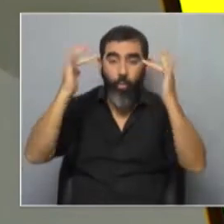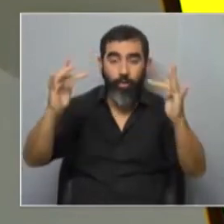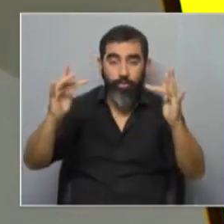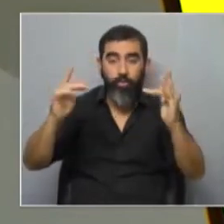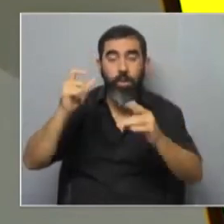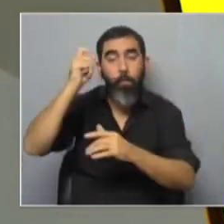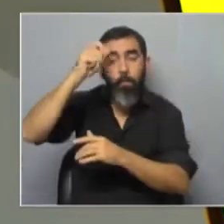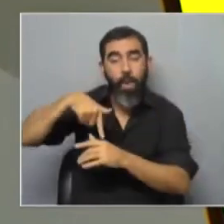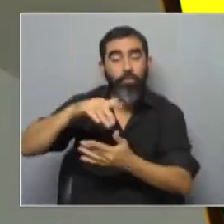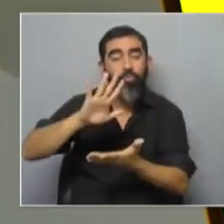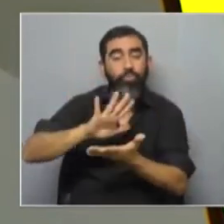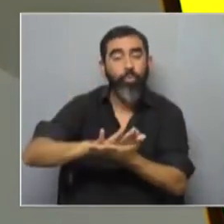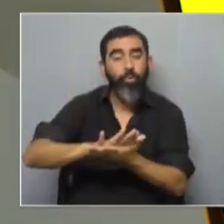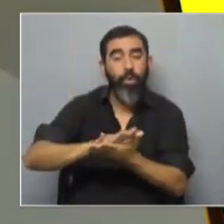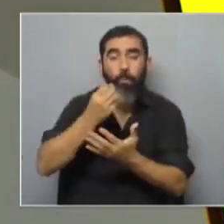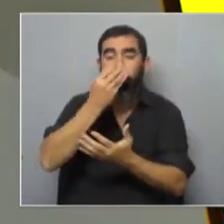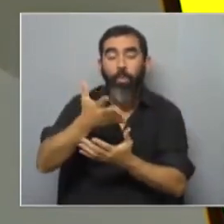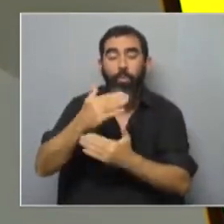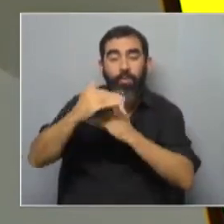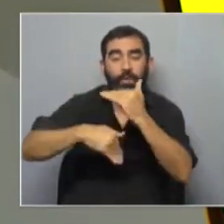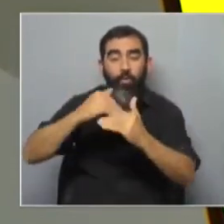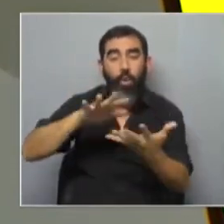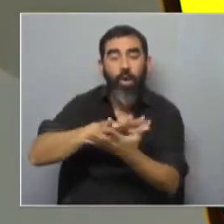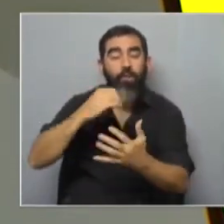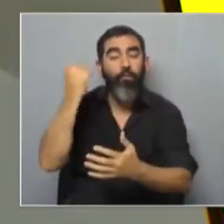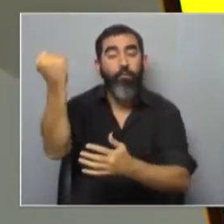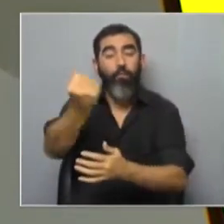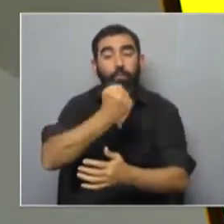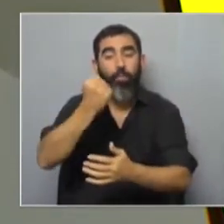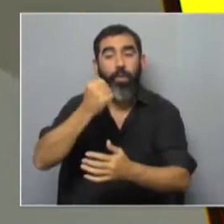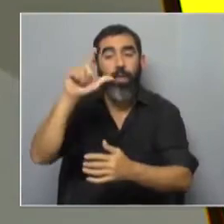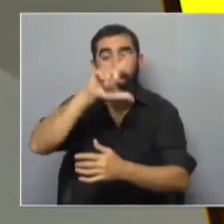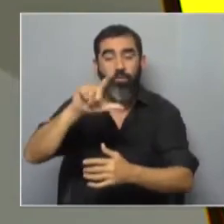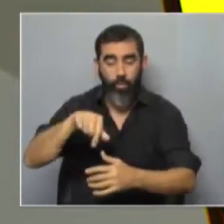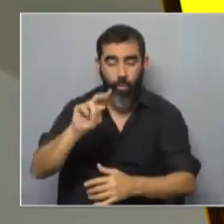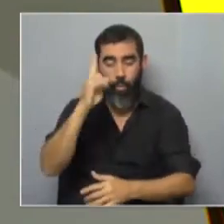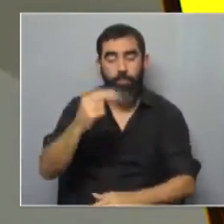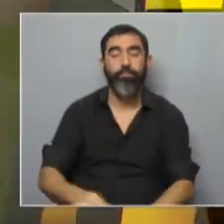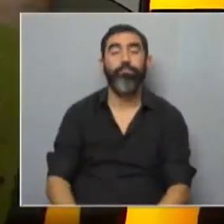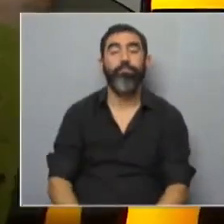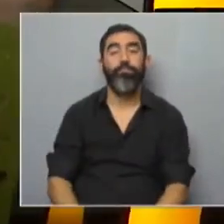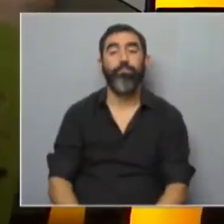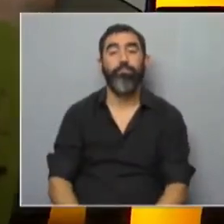de estrategias para mejorar el desarrollo en áreas clave en liceos de nuestro país. Ya volvemos.